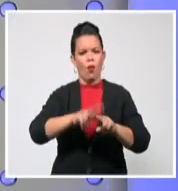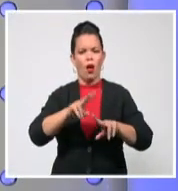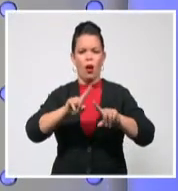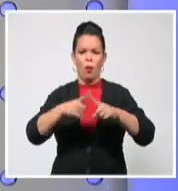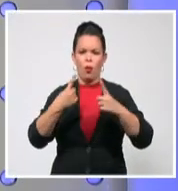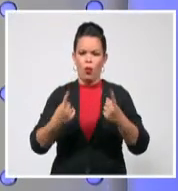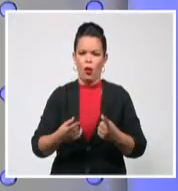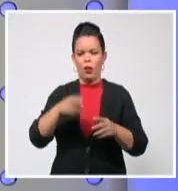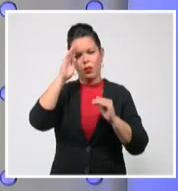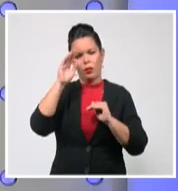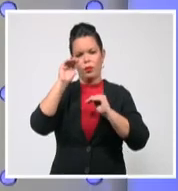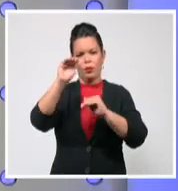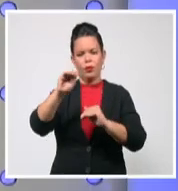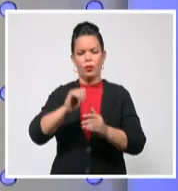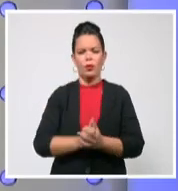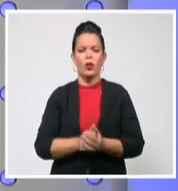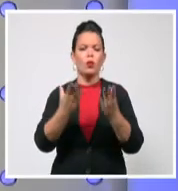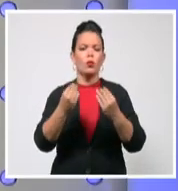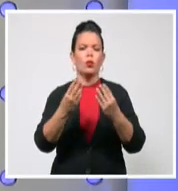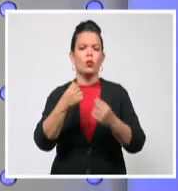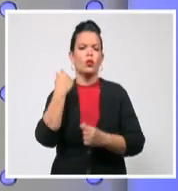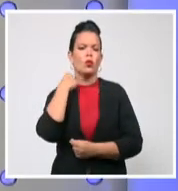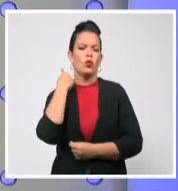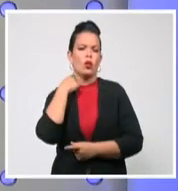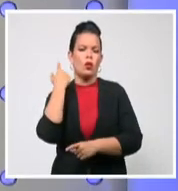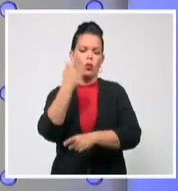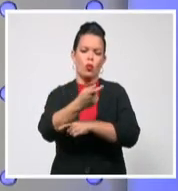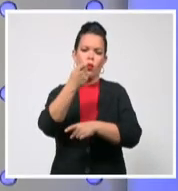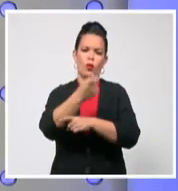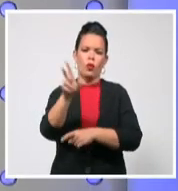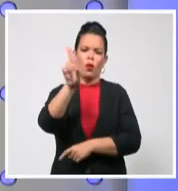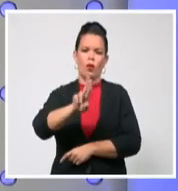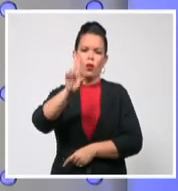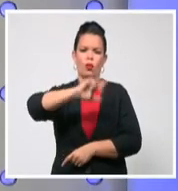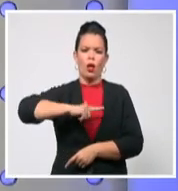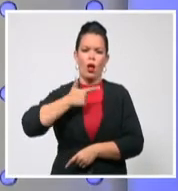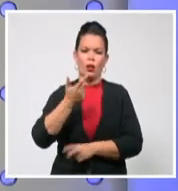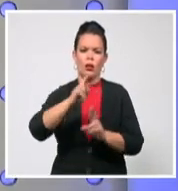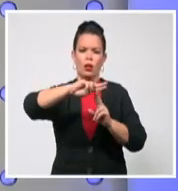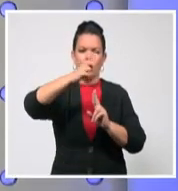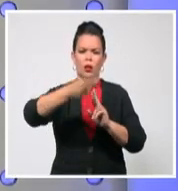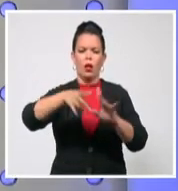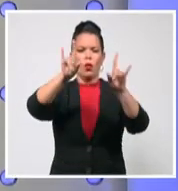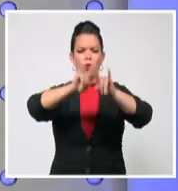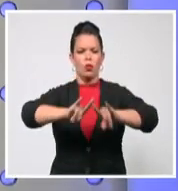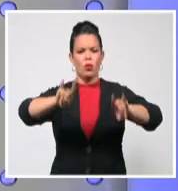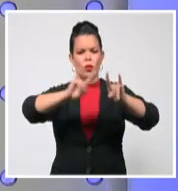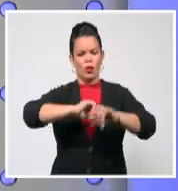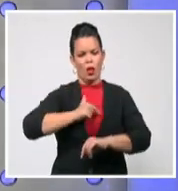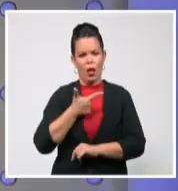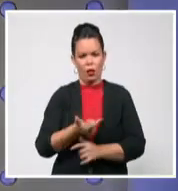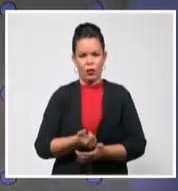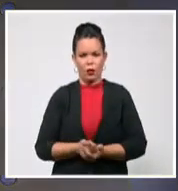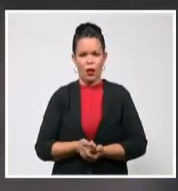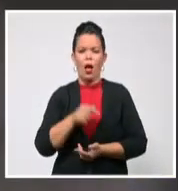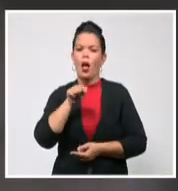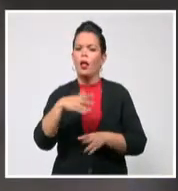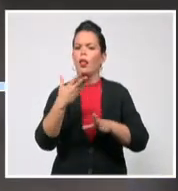hospitalario. Durante años impartió clases en la Facultad de Arte Teatral de la Universidad de las Artes. Ocupó